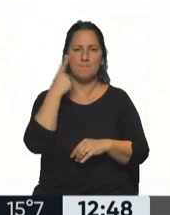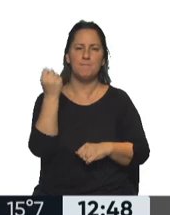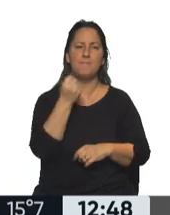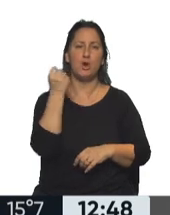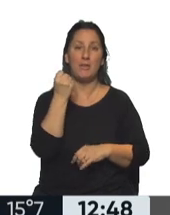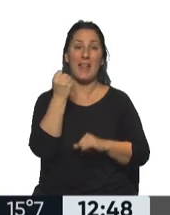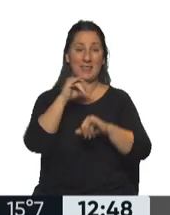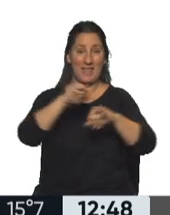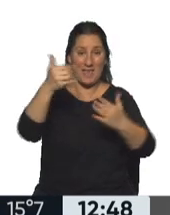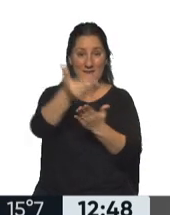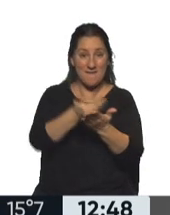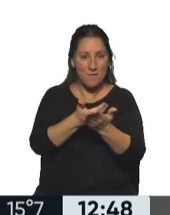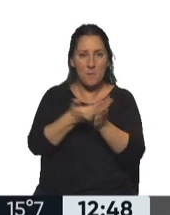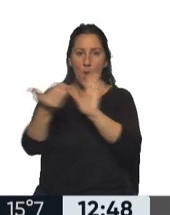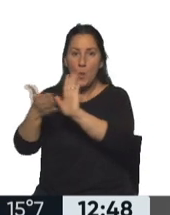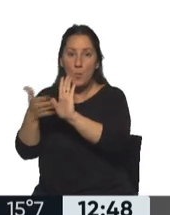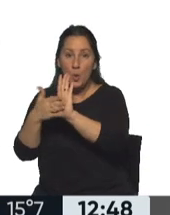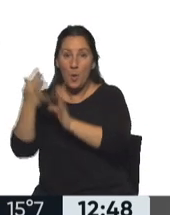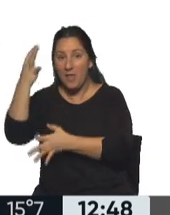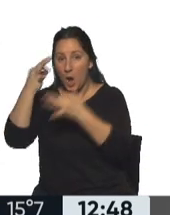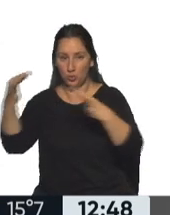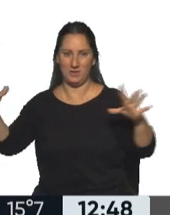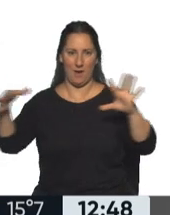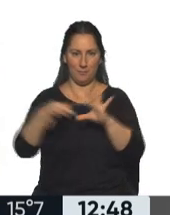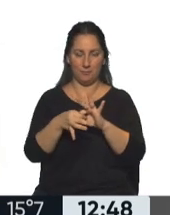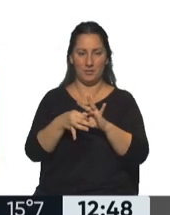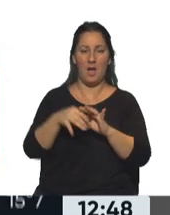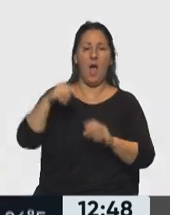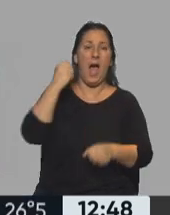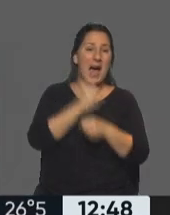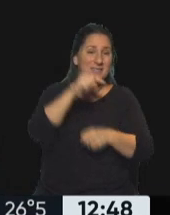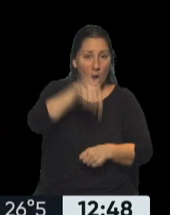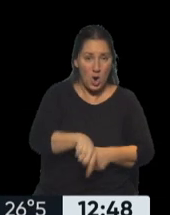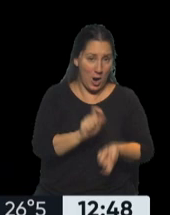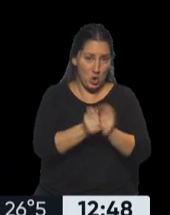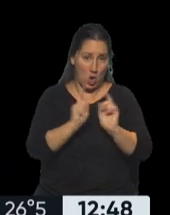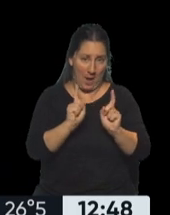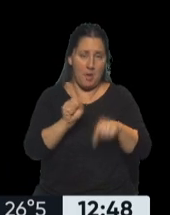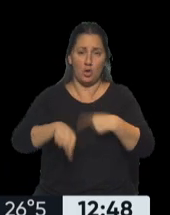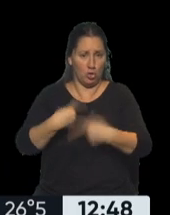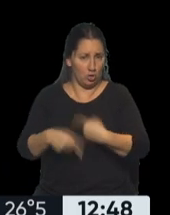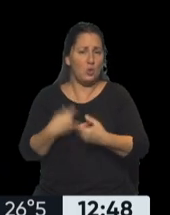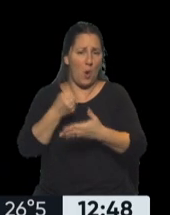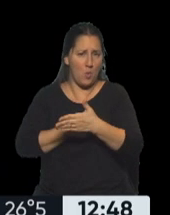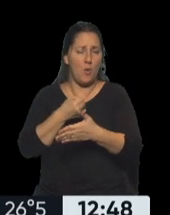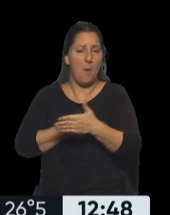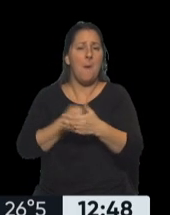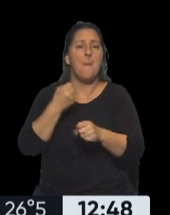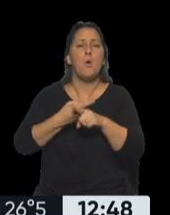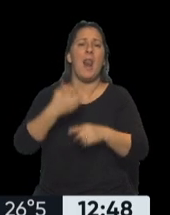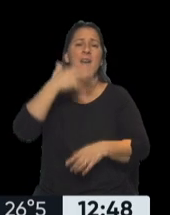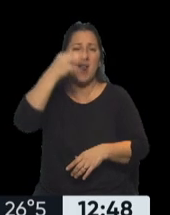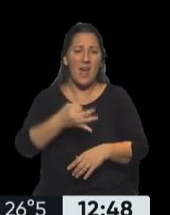el informe también se contará está con las pruebas de la causa judicial no cambia nada hasta que seguimos batallando por supuesto por verdad memoria y